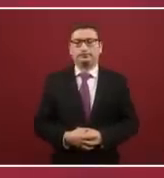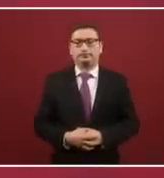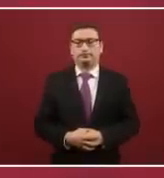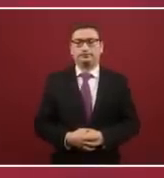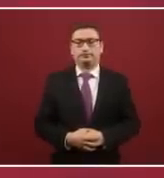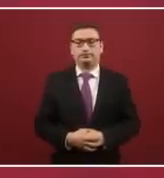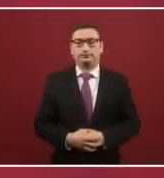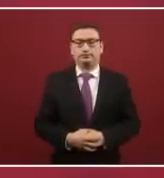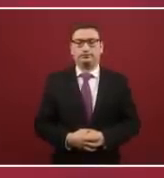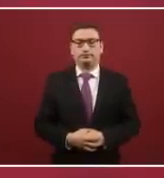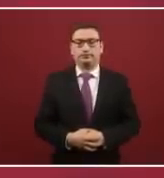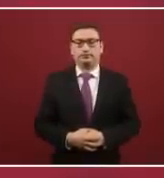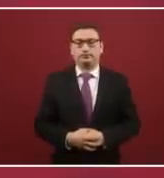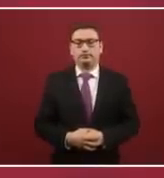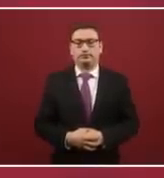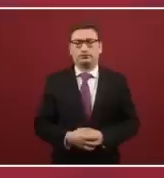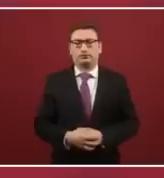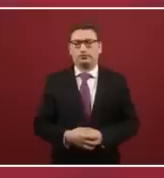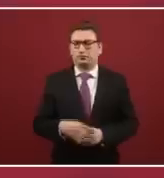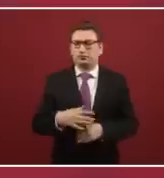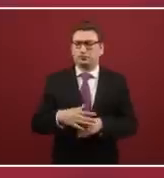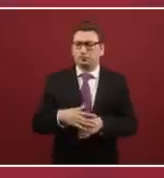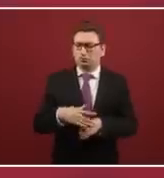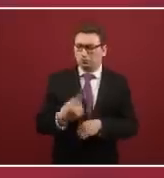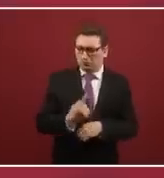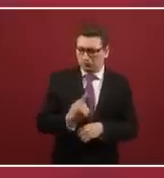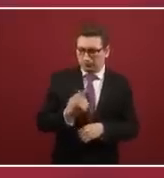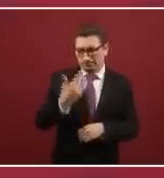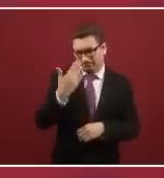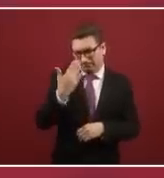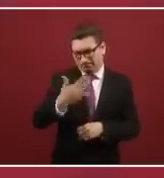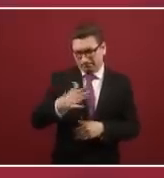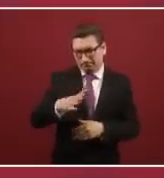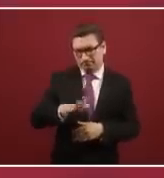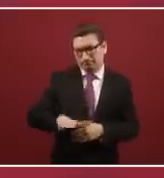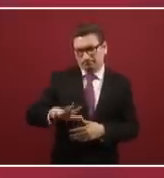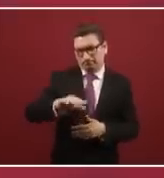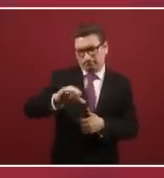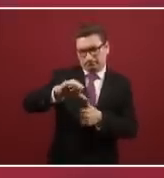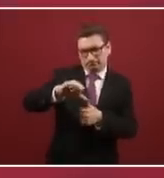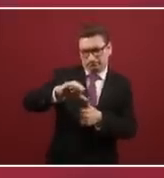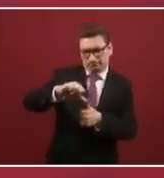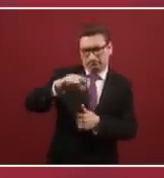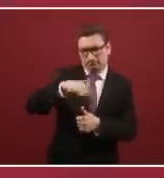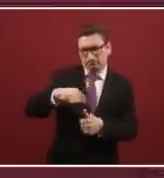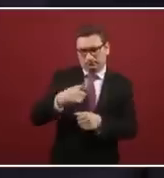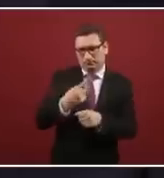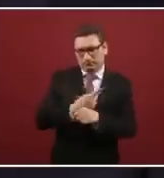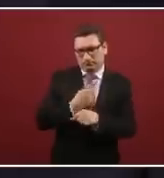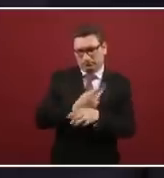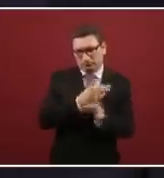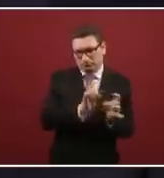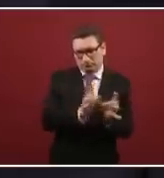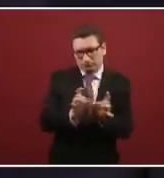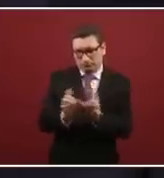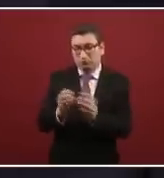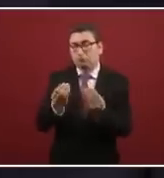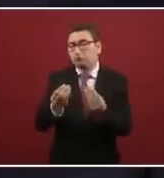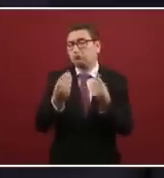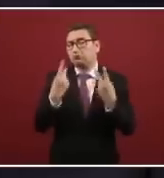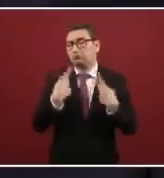tiene mucho que ver con lo que está pasando en Centroamérica. O sea, la mayor parte de la migración